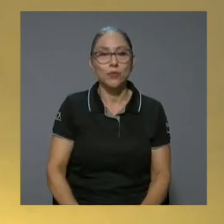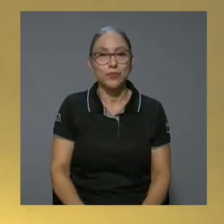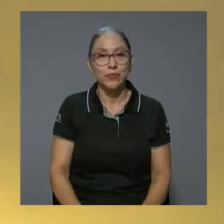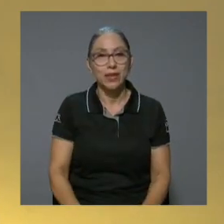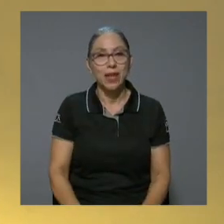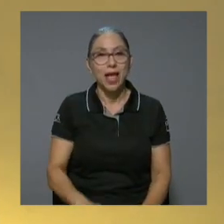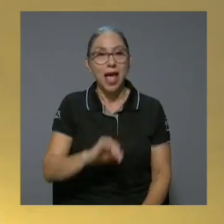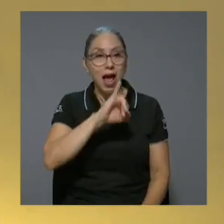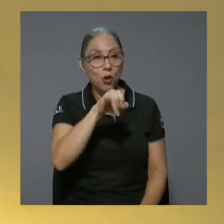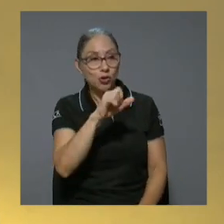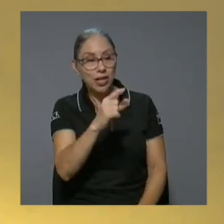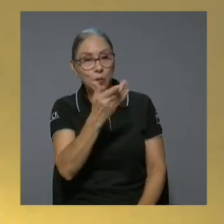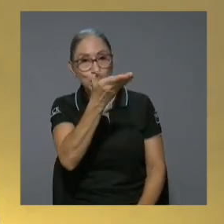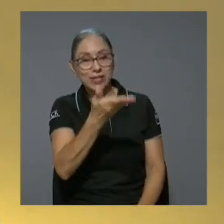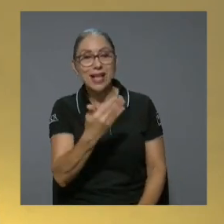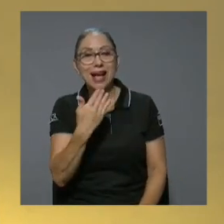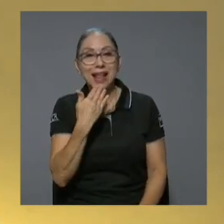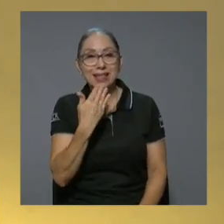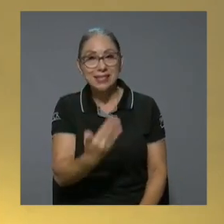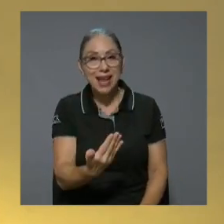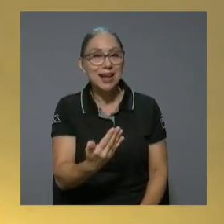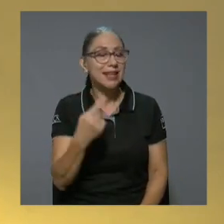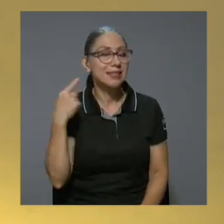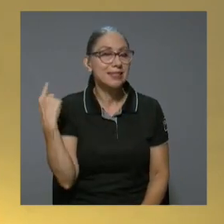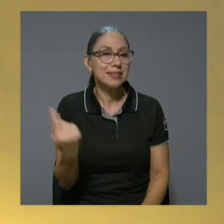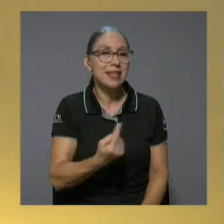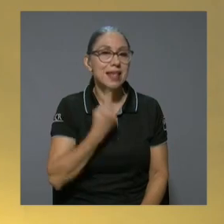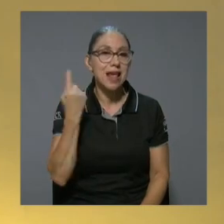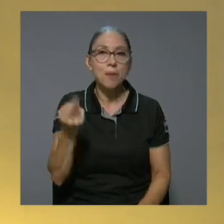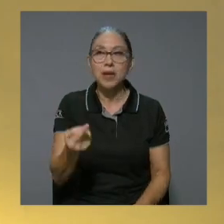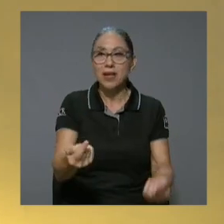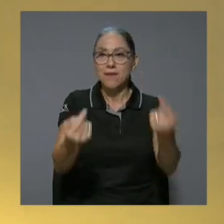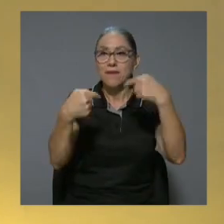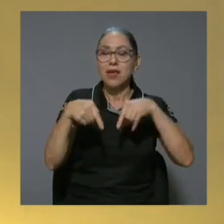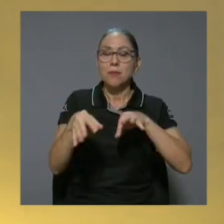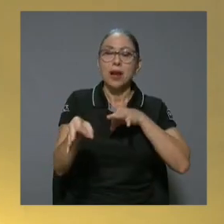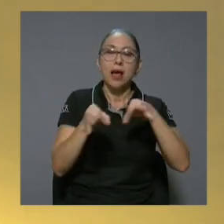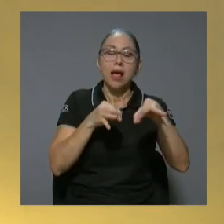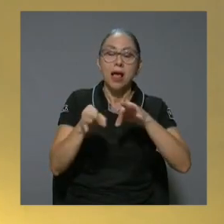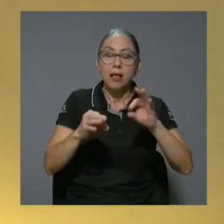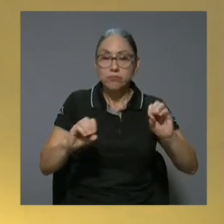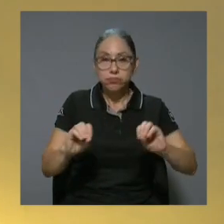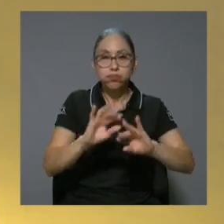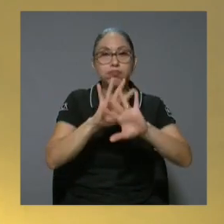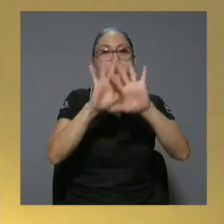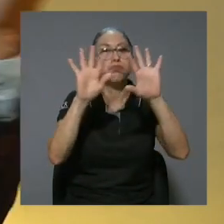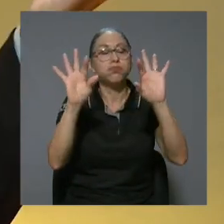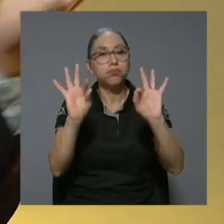A José Luis agradecerle siempre la luz que nos trae sobre